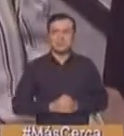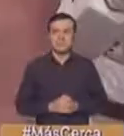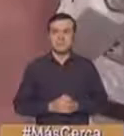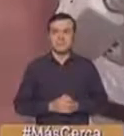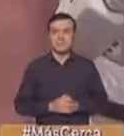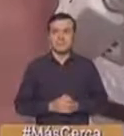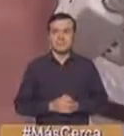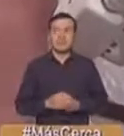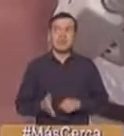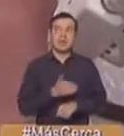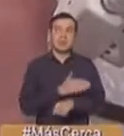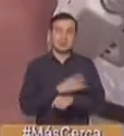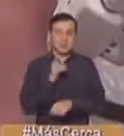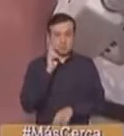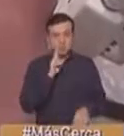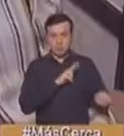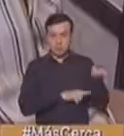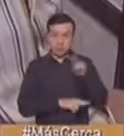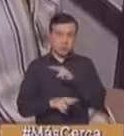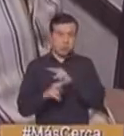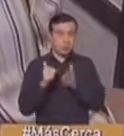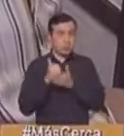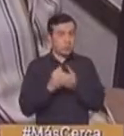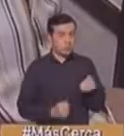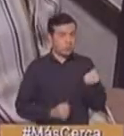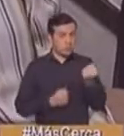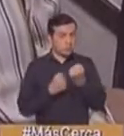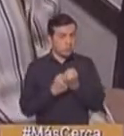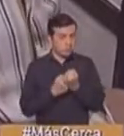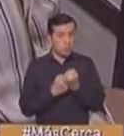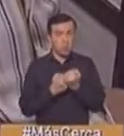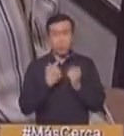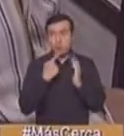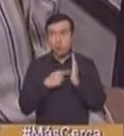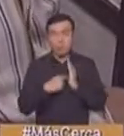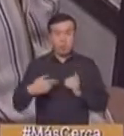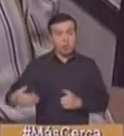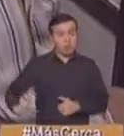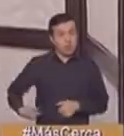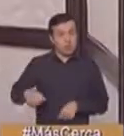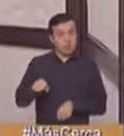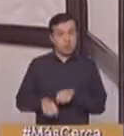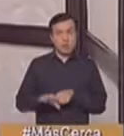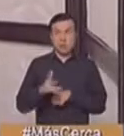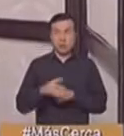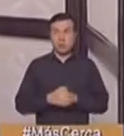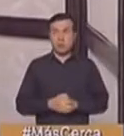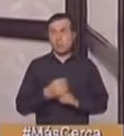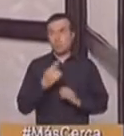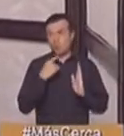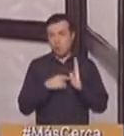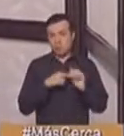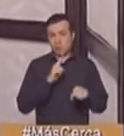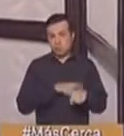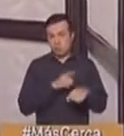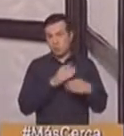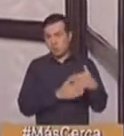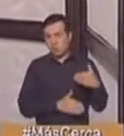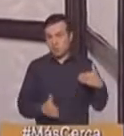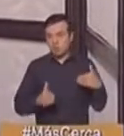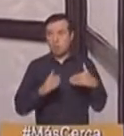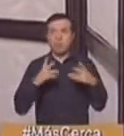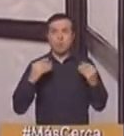Un diagnóstico oportuno puede evitar complicaciones en otros órganos como riñón. Sabe que por un tiempo fue